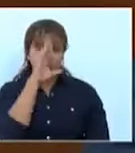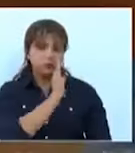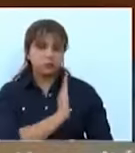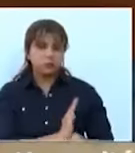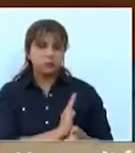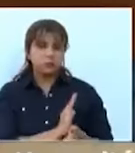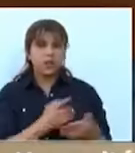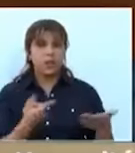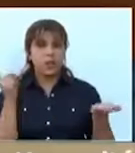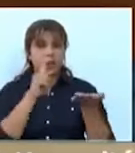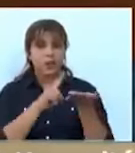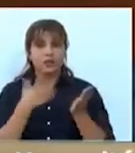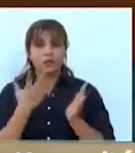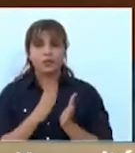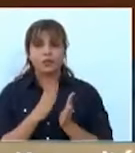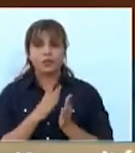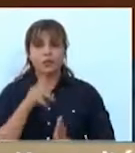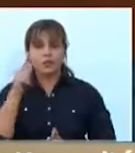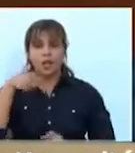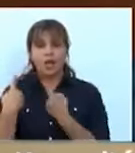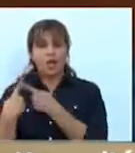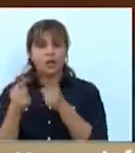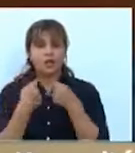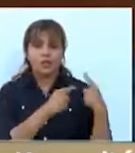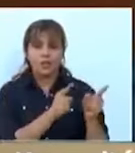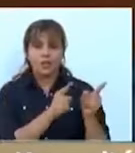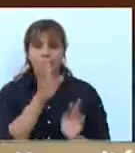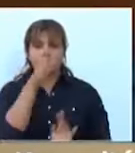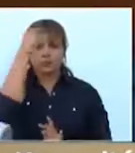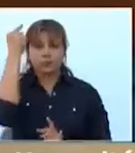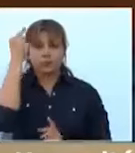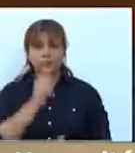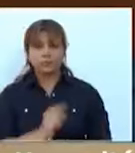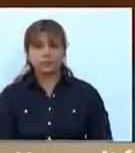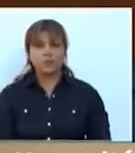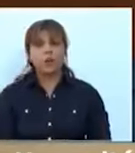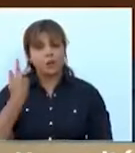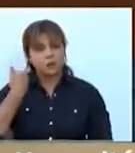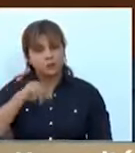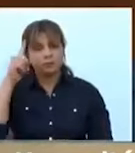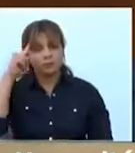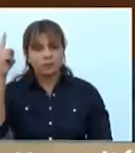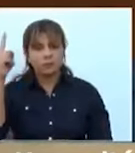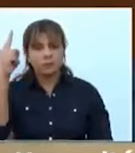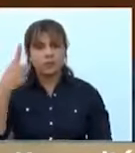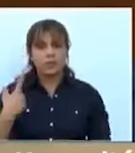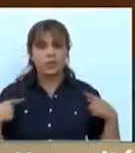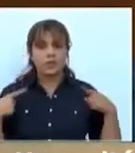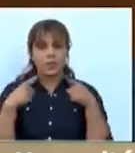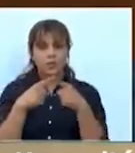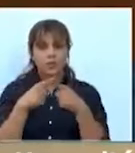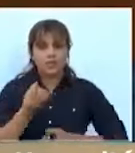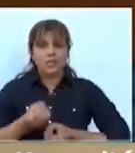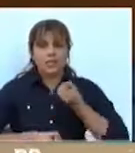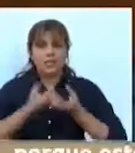coincidencias, menos aún ocultaré las diferencias con el gobierno nacional, porque estoy convencido que es a partir de la